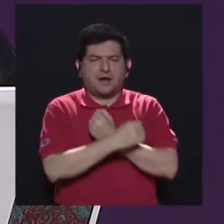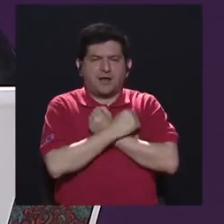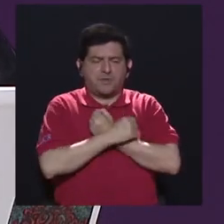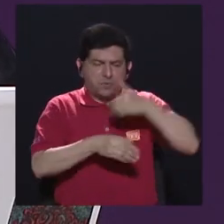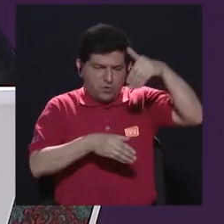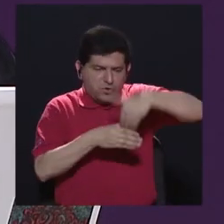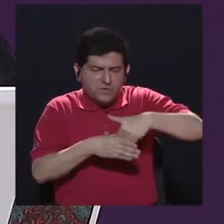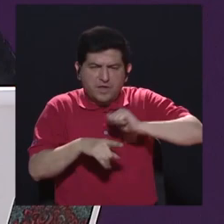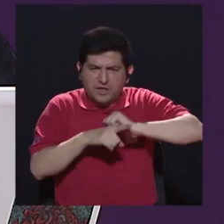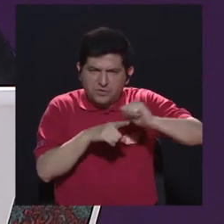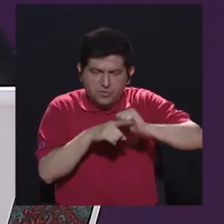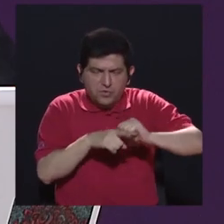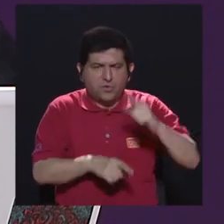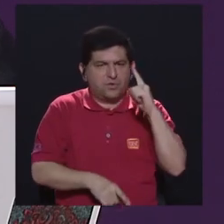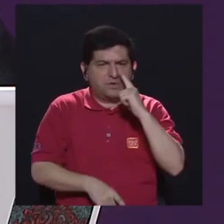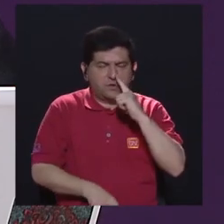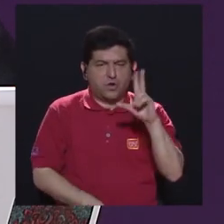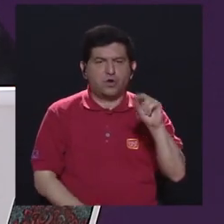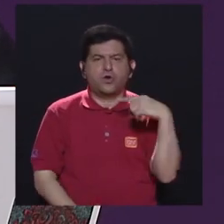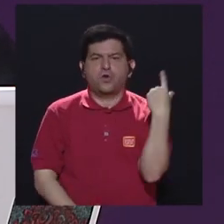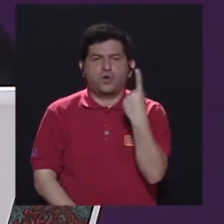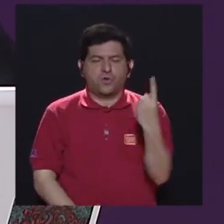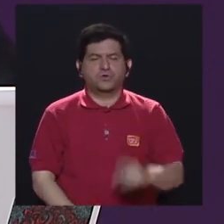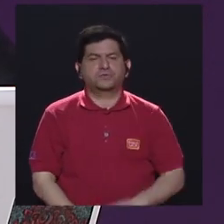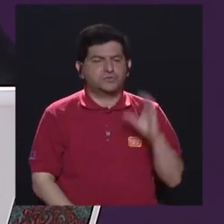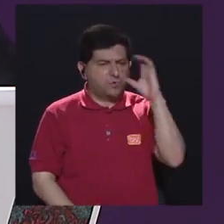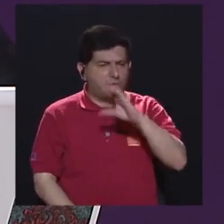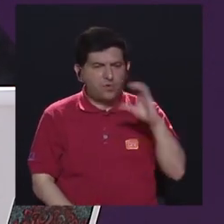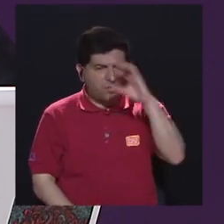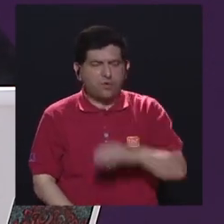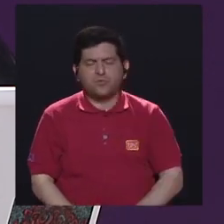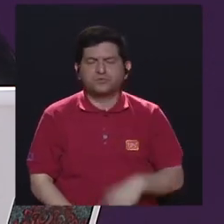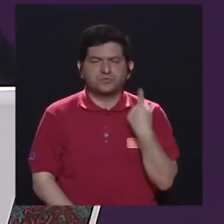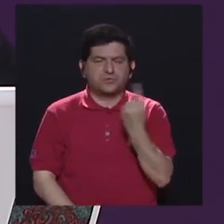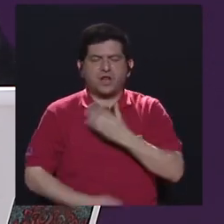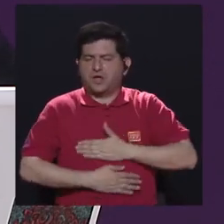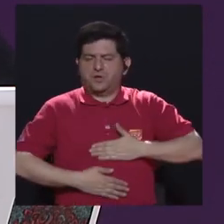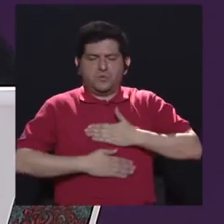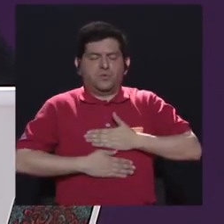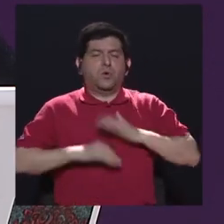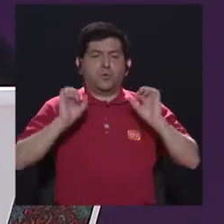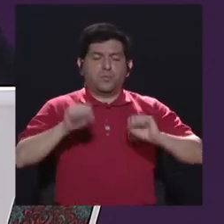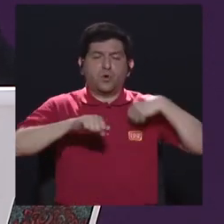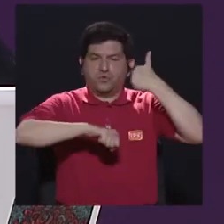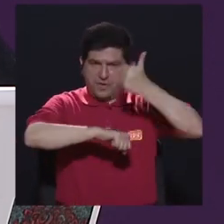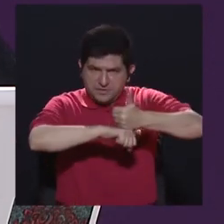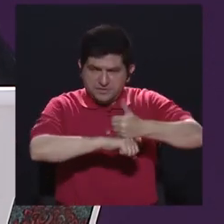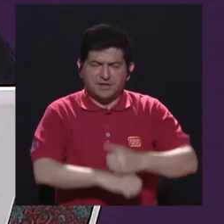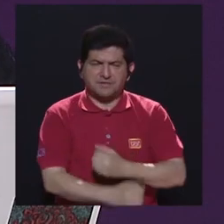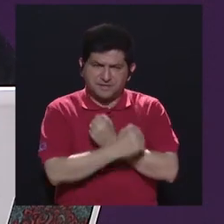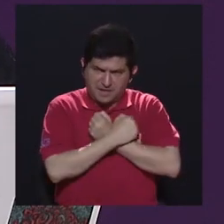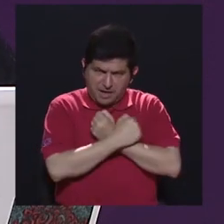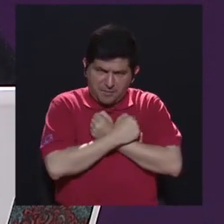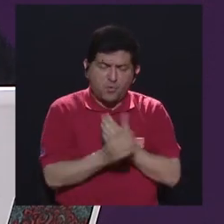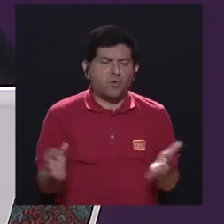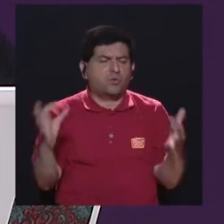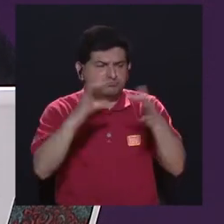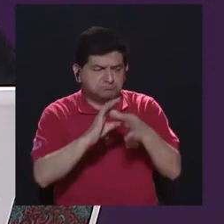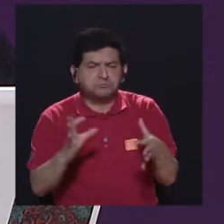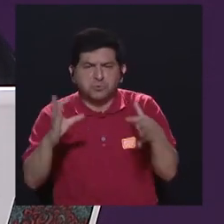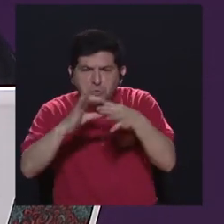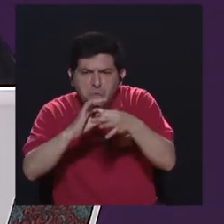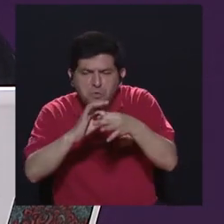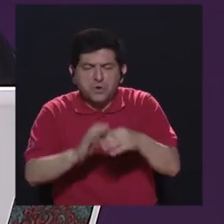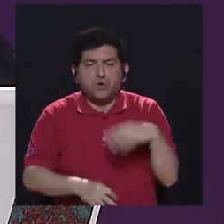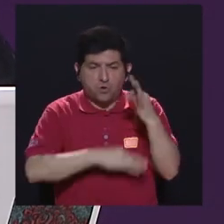ejercicio de la prostitución y no solo como la búsqueda fría del placer. O sea, se puede crear amor, se pueden crear lazos que